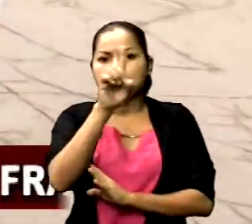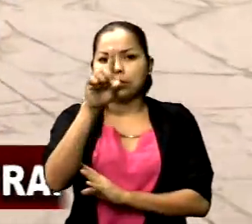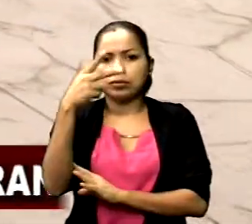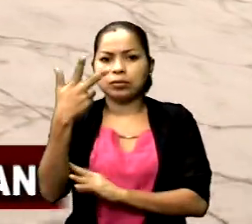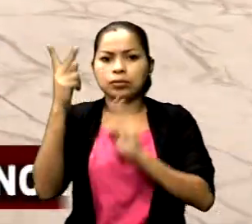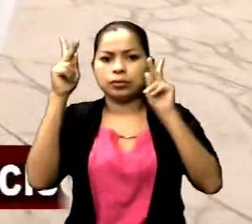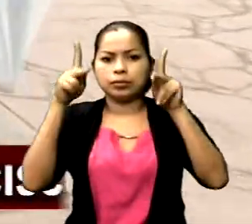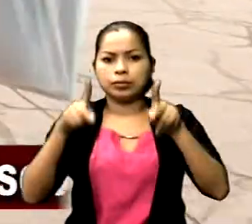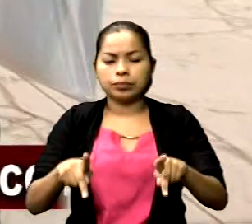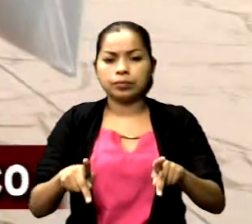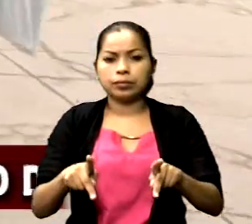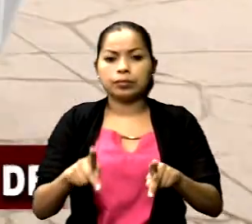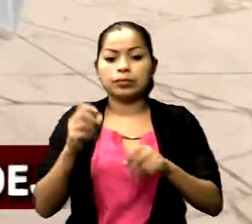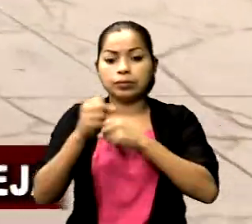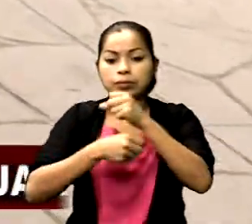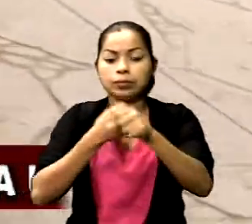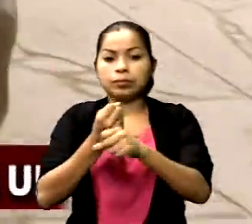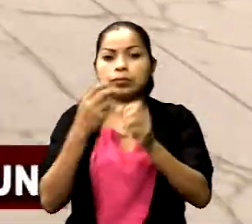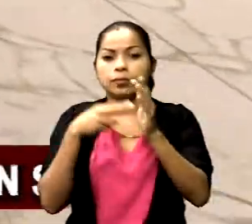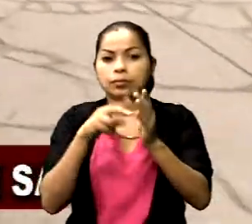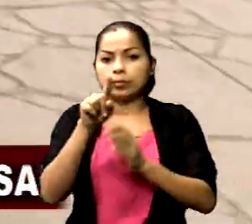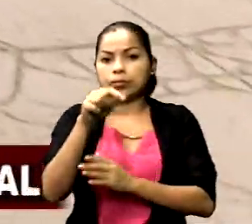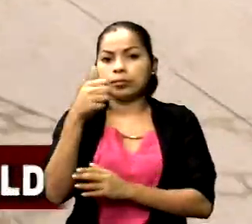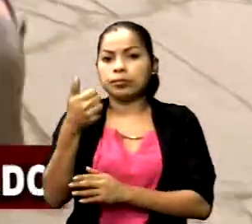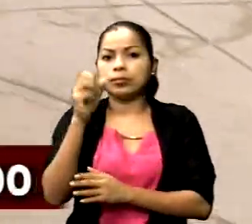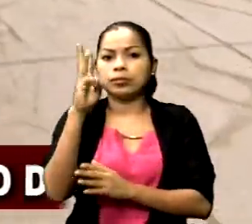518 personas y en el 2016 a